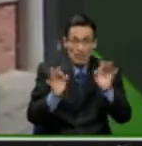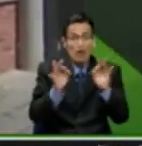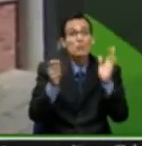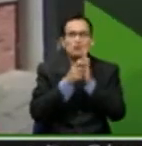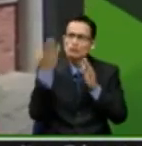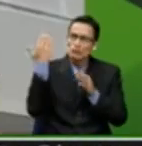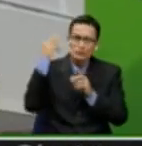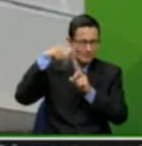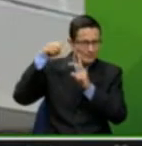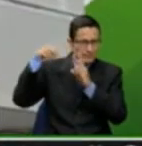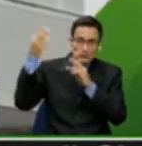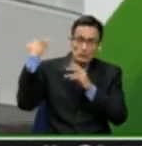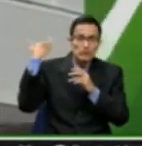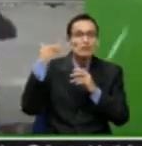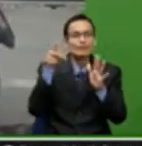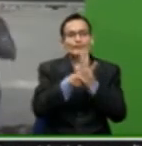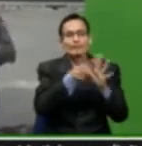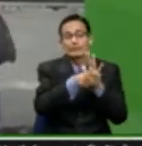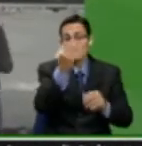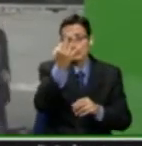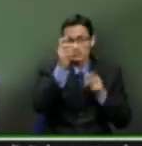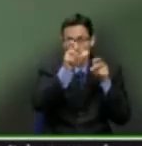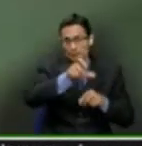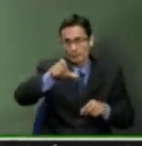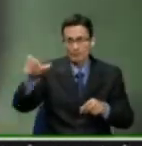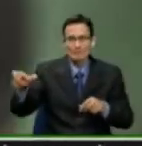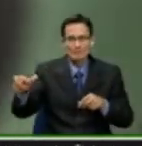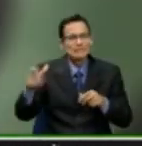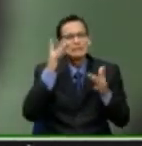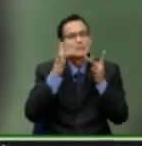asesinadas 3 personas en la modalidad de sicariato, hechos vinculados con la venta de estupefacientes.